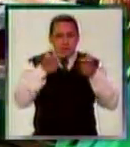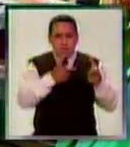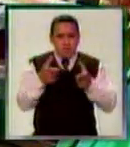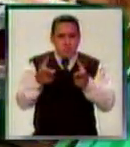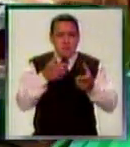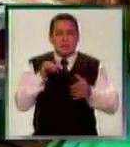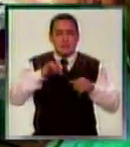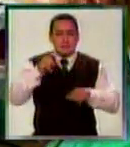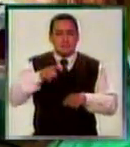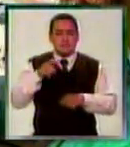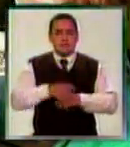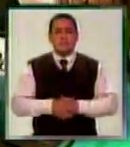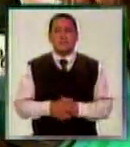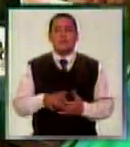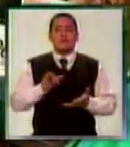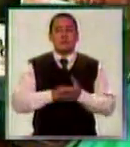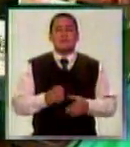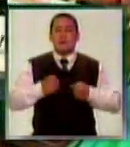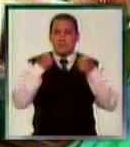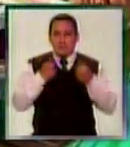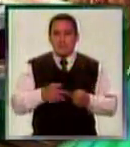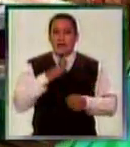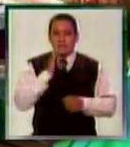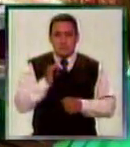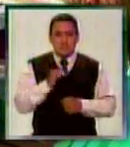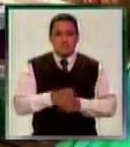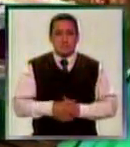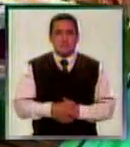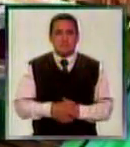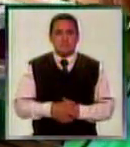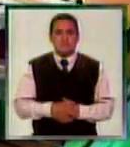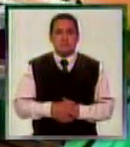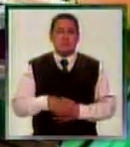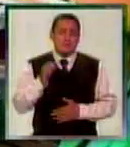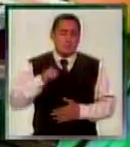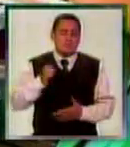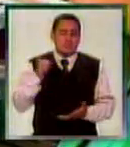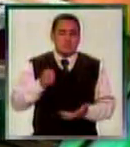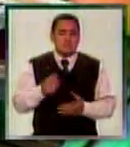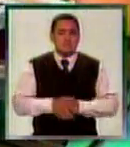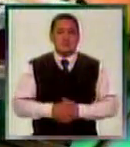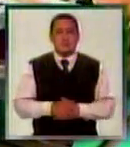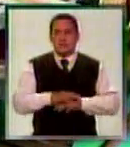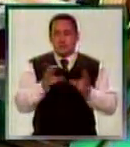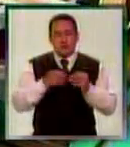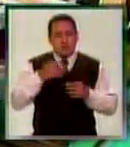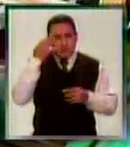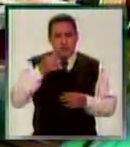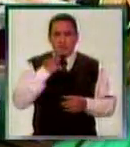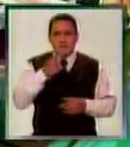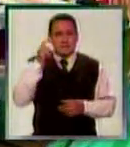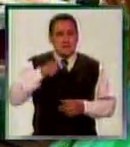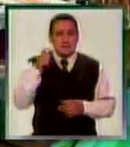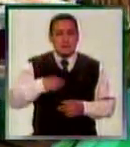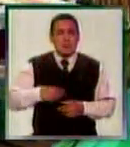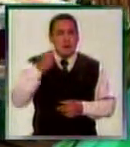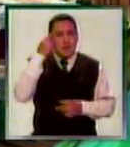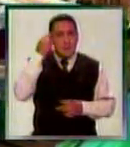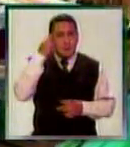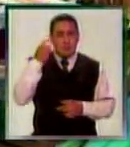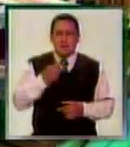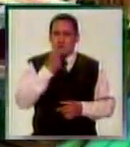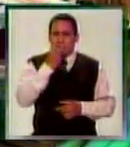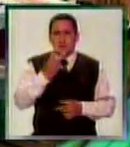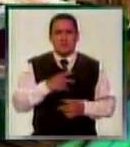desea. Uh-huh. O sea, ¿se va a establecer de todas formas este día? Sí, sí, yo creo que es indispensable. La memoria, hemos